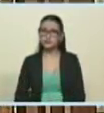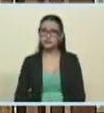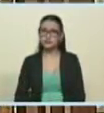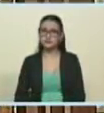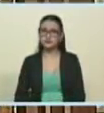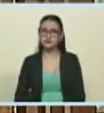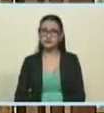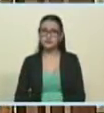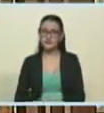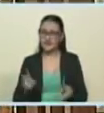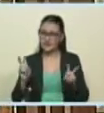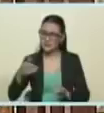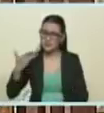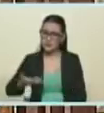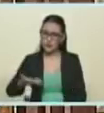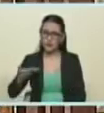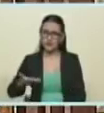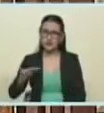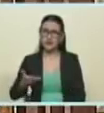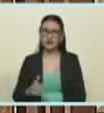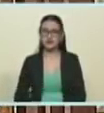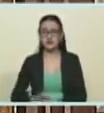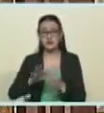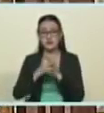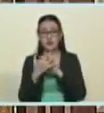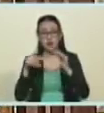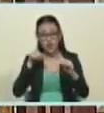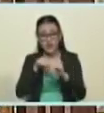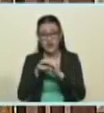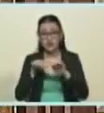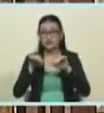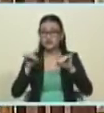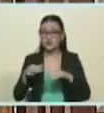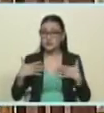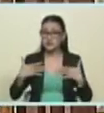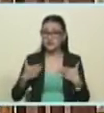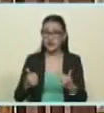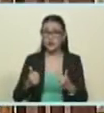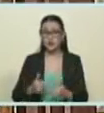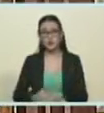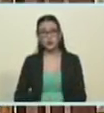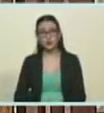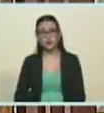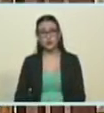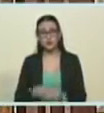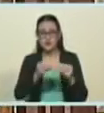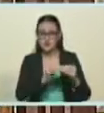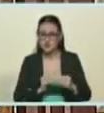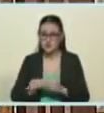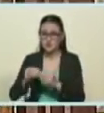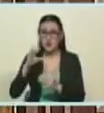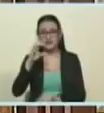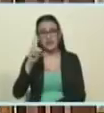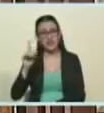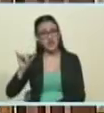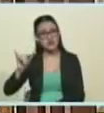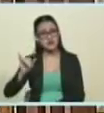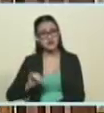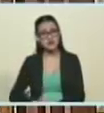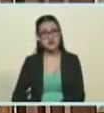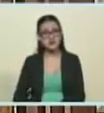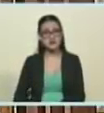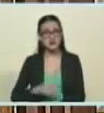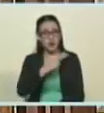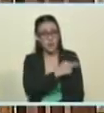Son temas clave, el tema de barrio adentro, el sistema de salud, la reparación de los CDI, la